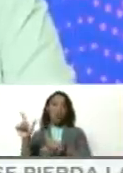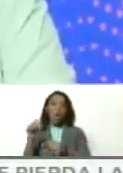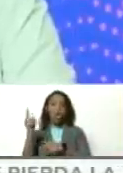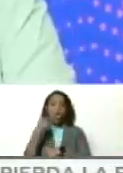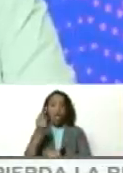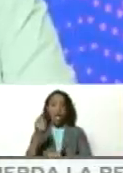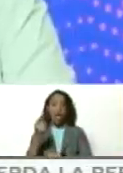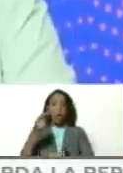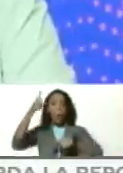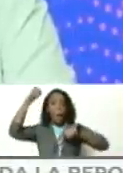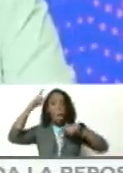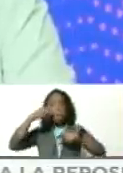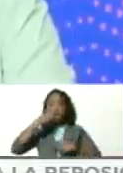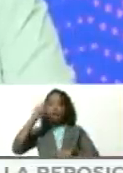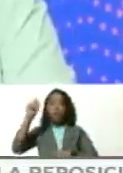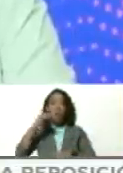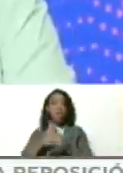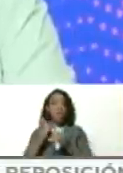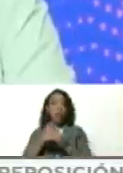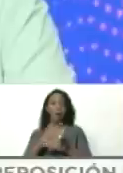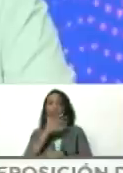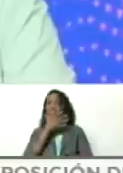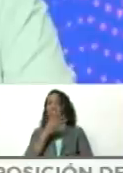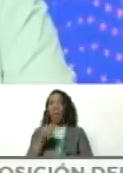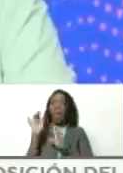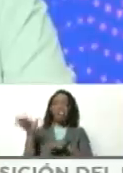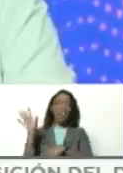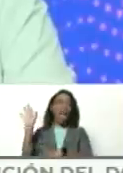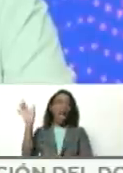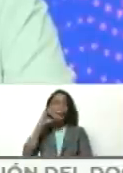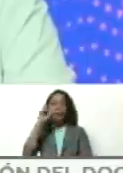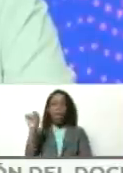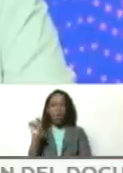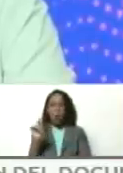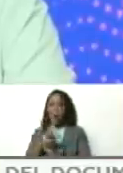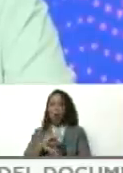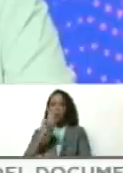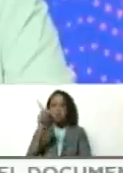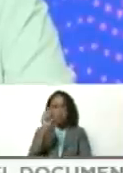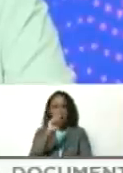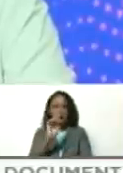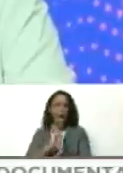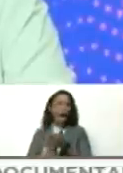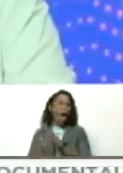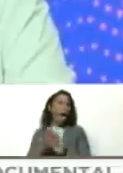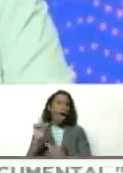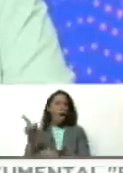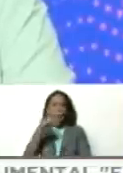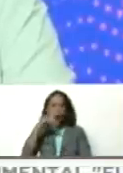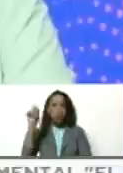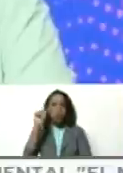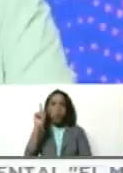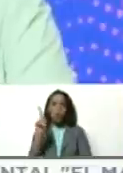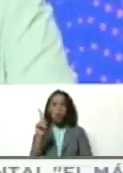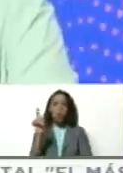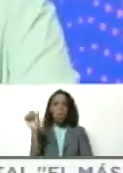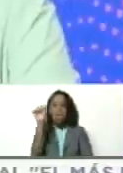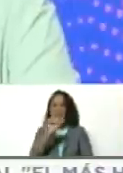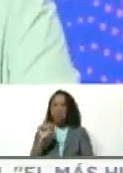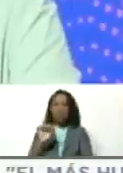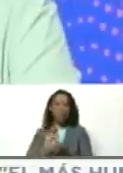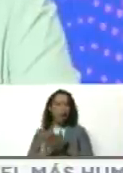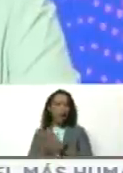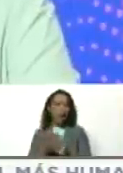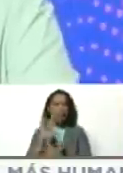Maduro es pan comido, Maduro no pasa este mes, Maduro no pasa de este semestre, dijeron, en